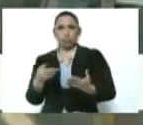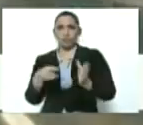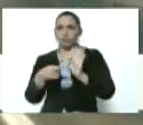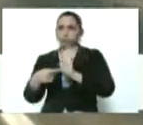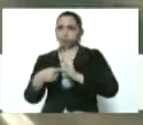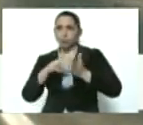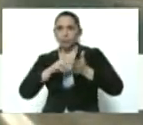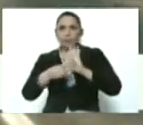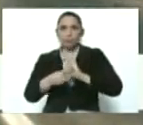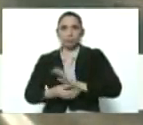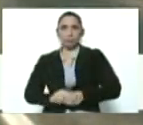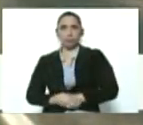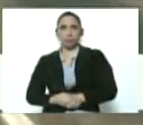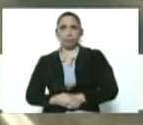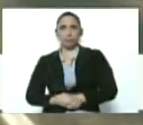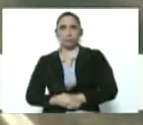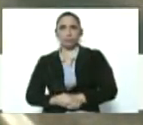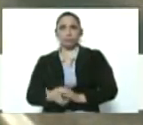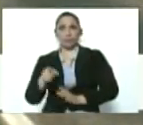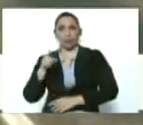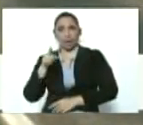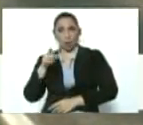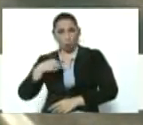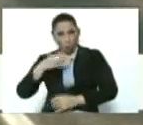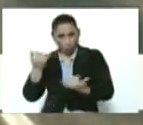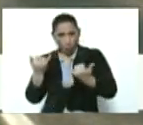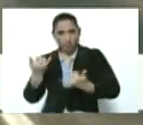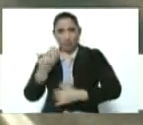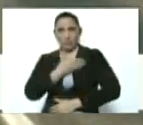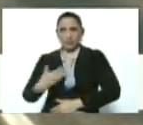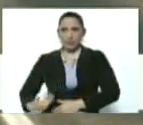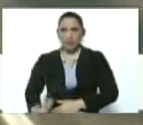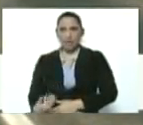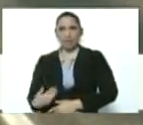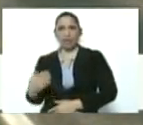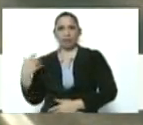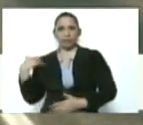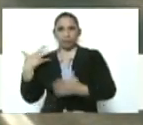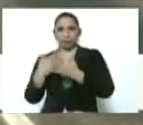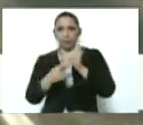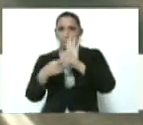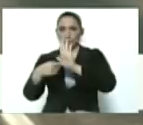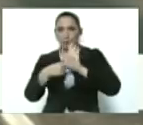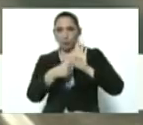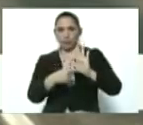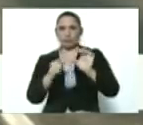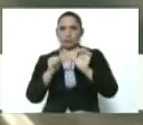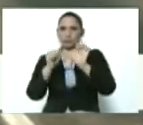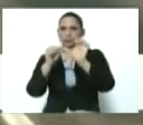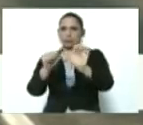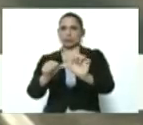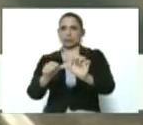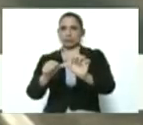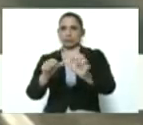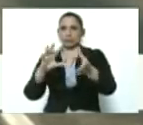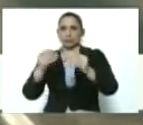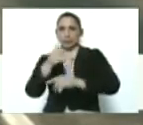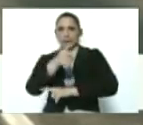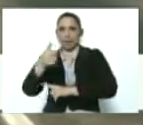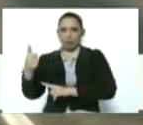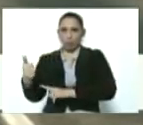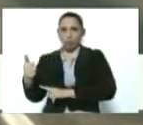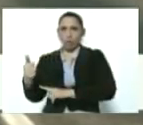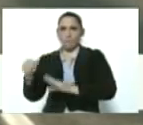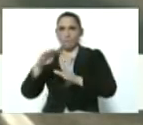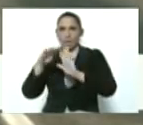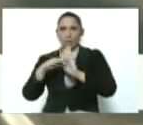significativa que usted como presidente ha venido demostrando permanentemente a través de cada una de